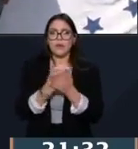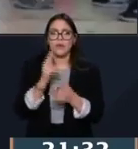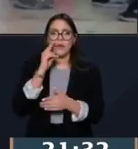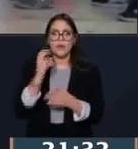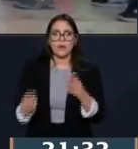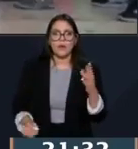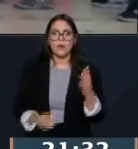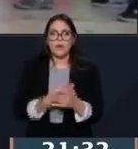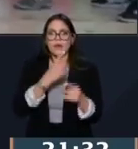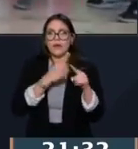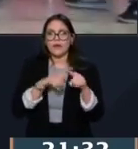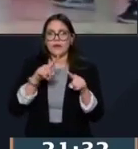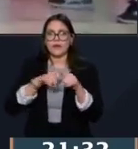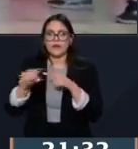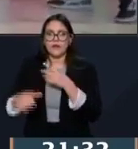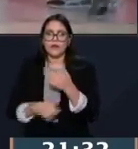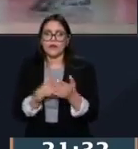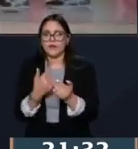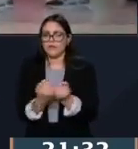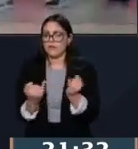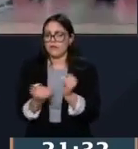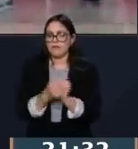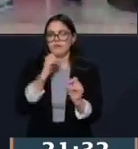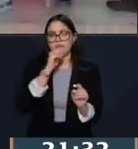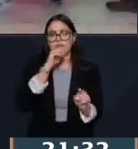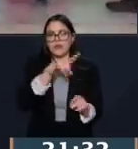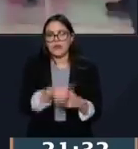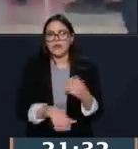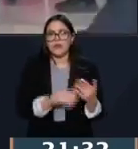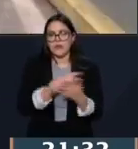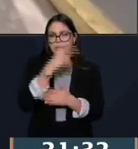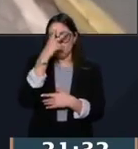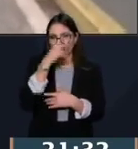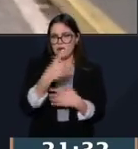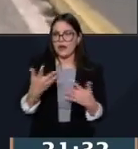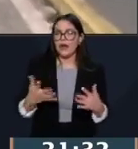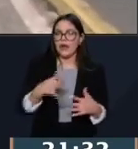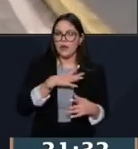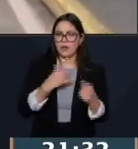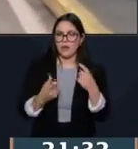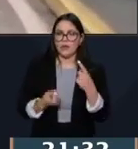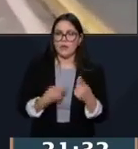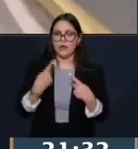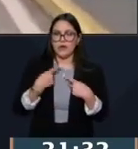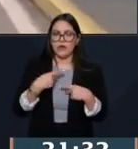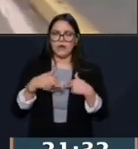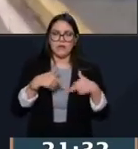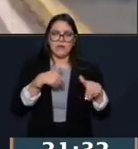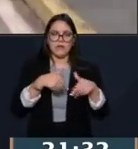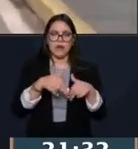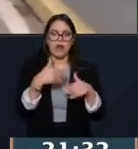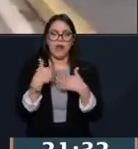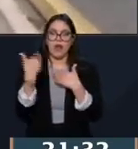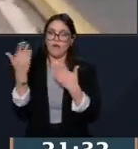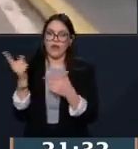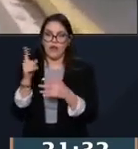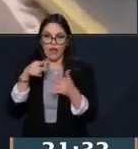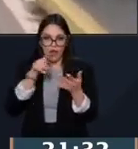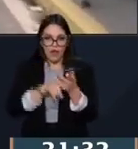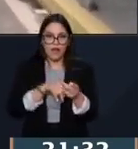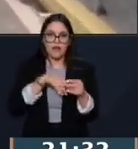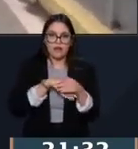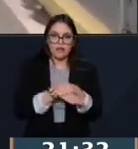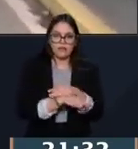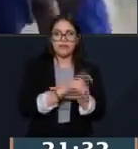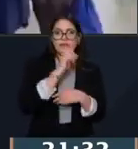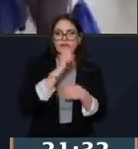dinamizan ciudades, lo mismo en la Ciudad de México, ¿no? Oh, sorpresa, también la gente pasa y no solamente por las afueritas, también al interior de la